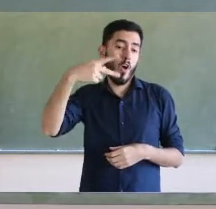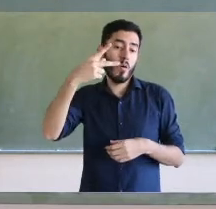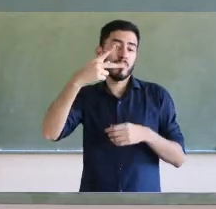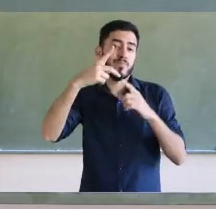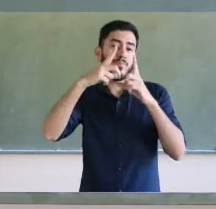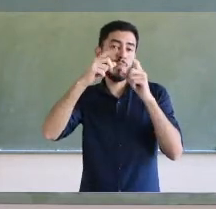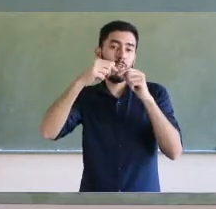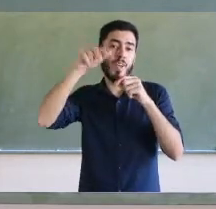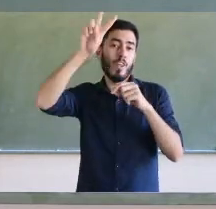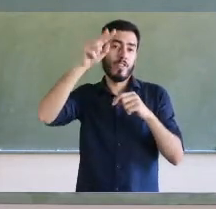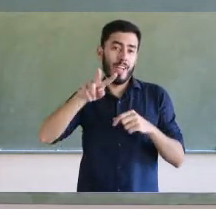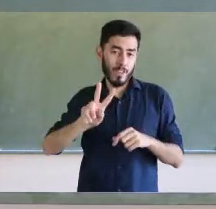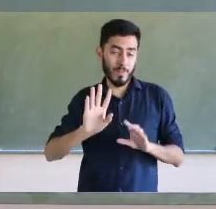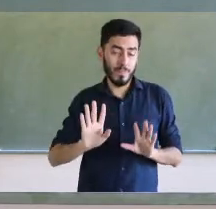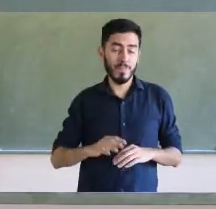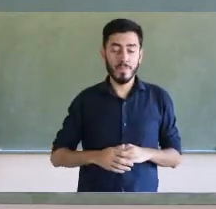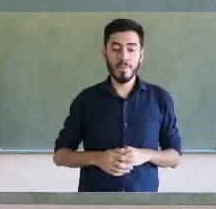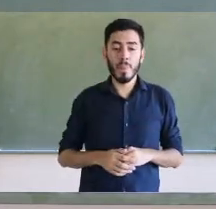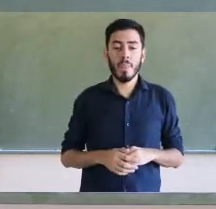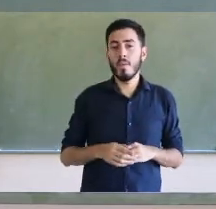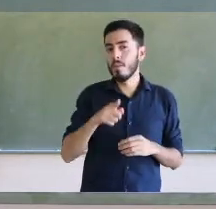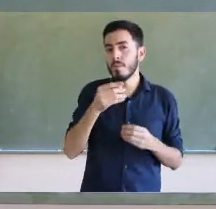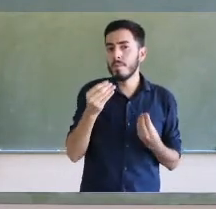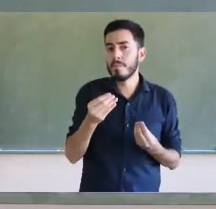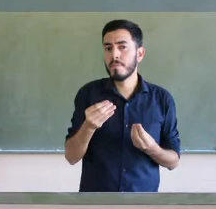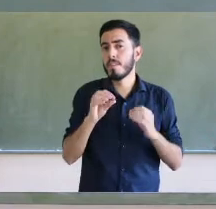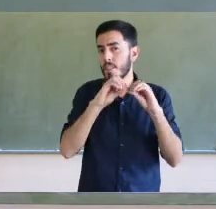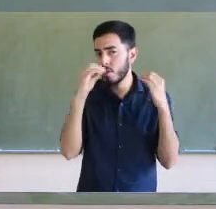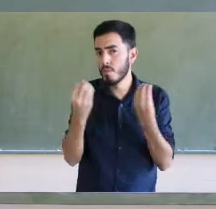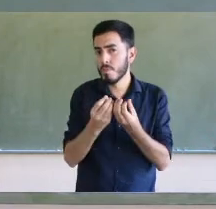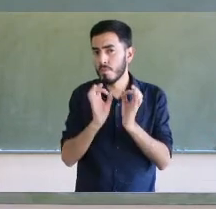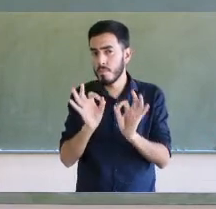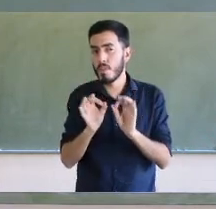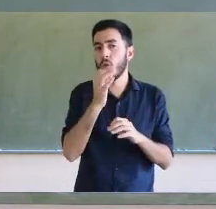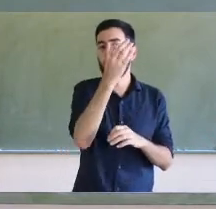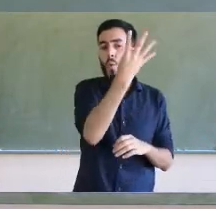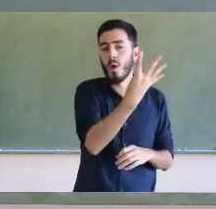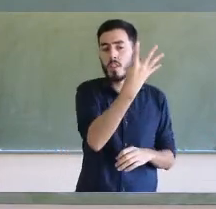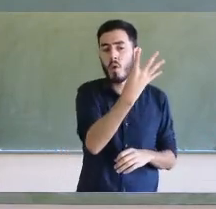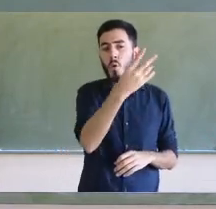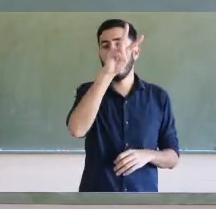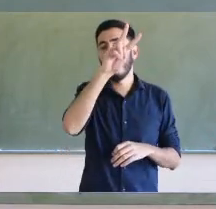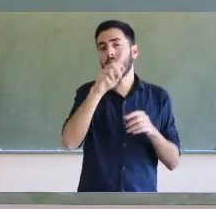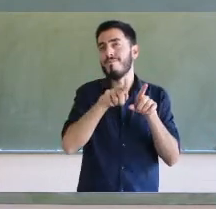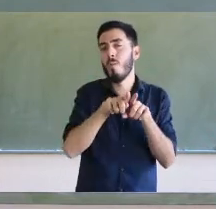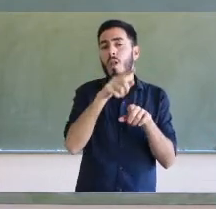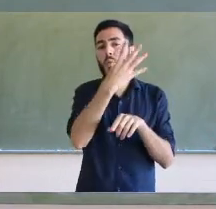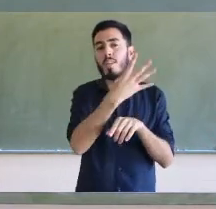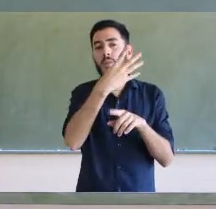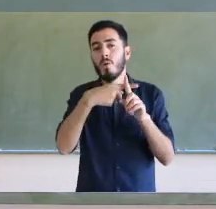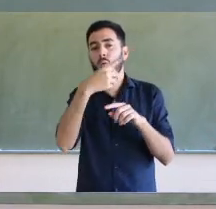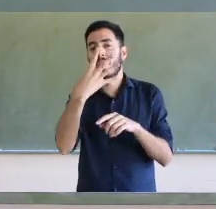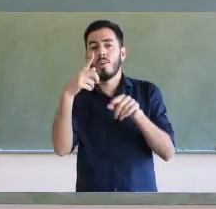al cuadrado. ¿Sí? Con esto, ¿qué es lo que hacemos? Resolvemos 4 al cuadrado, 4 por 4, 16